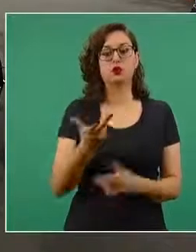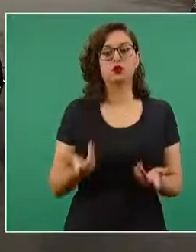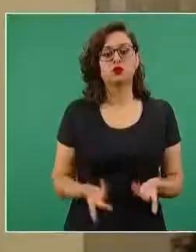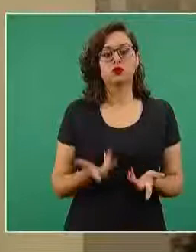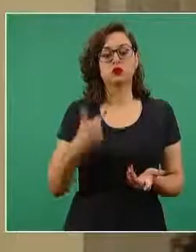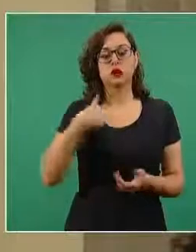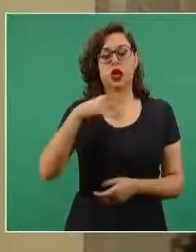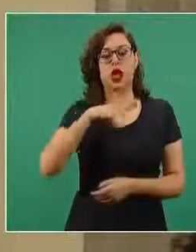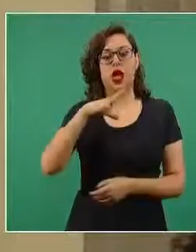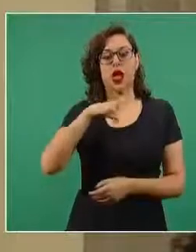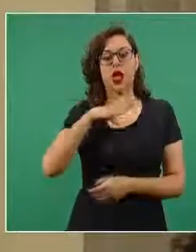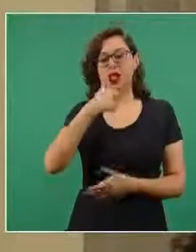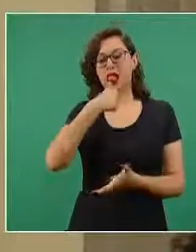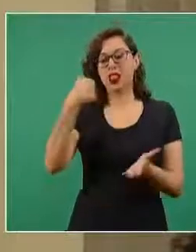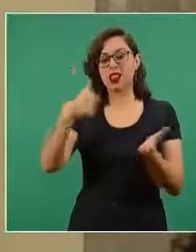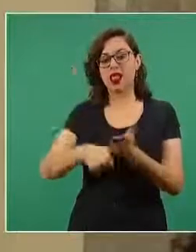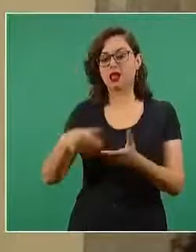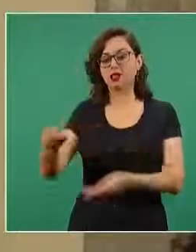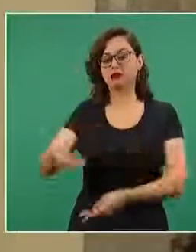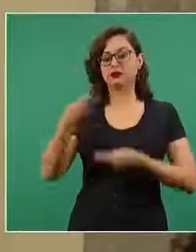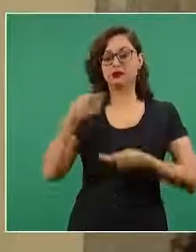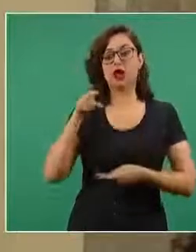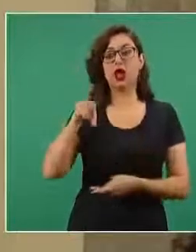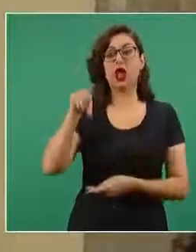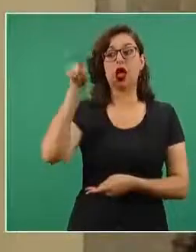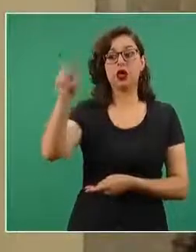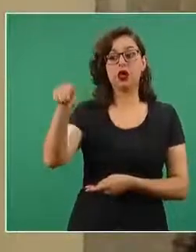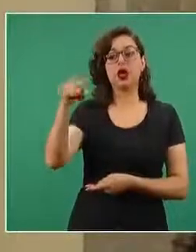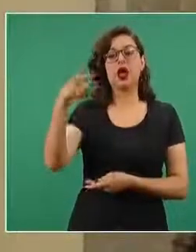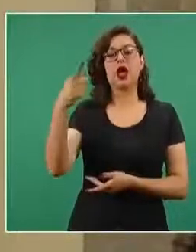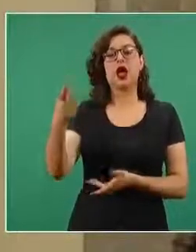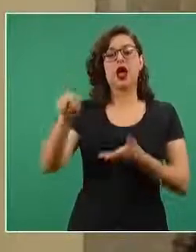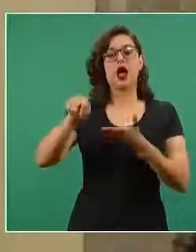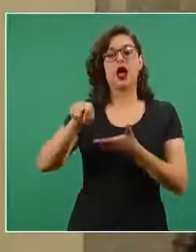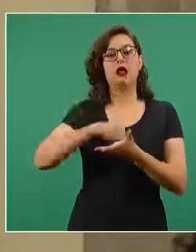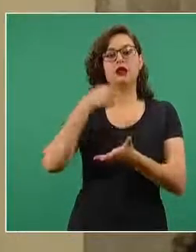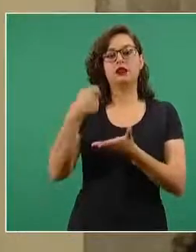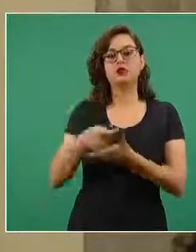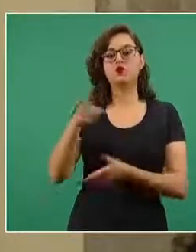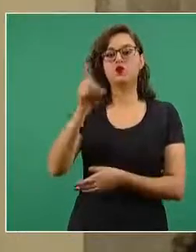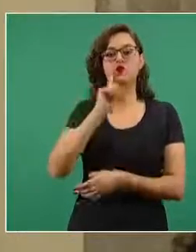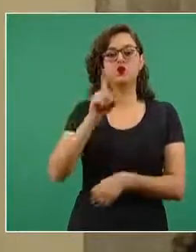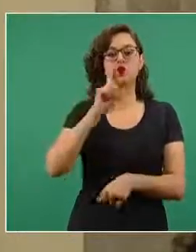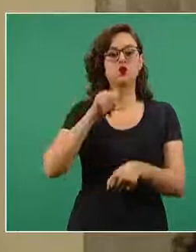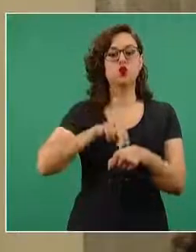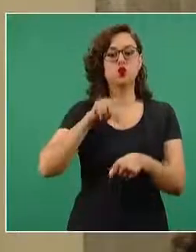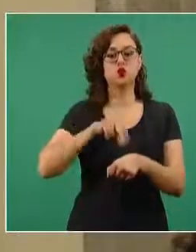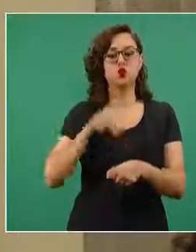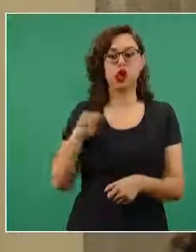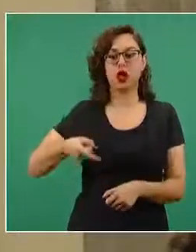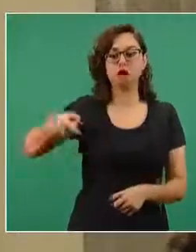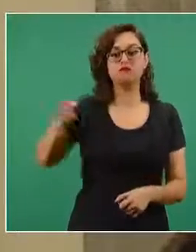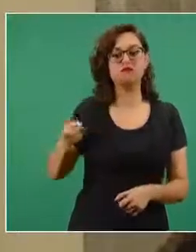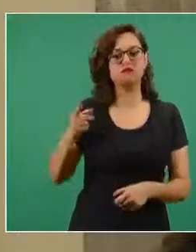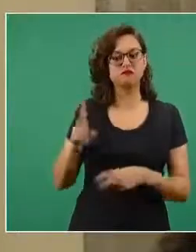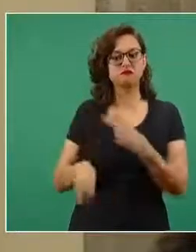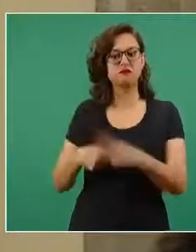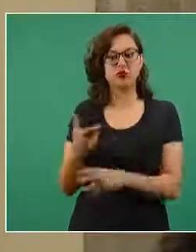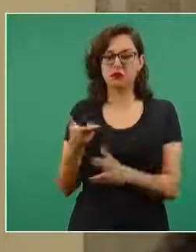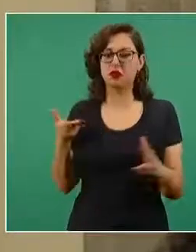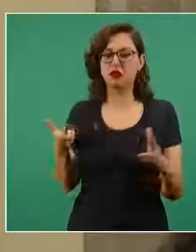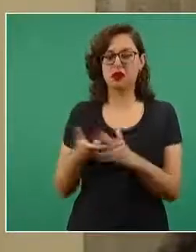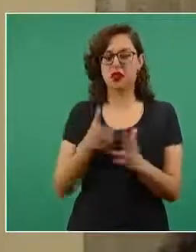me indique una carta de una doctora en Nuevo Laredo, Tamaulipas, amenazada de muerte, y ahí viene todo